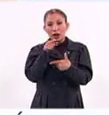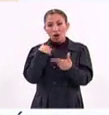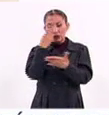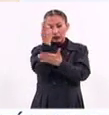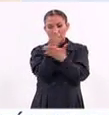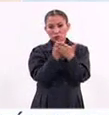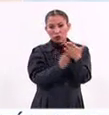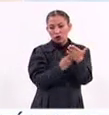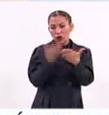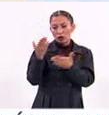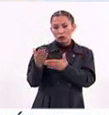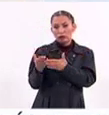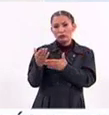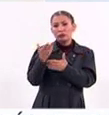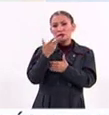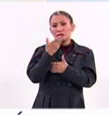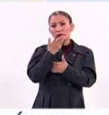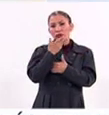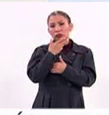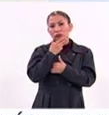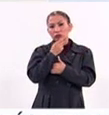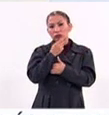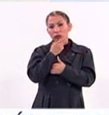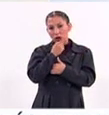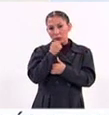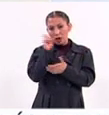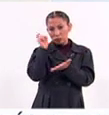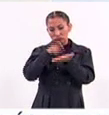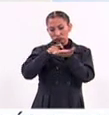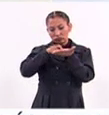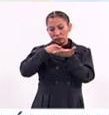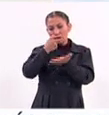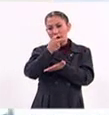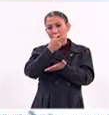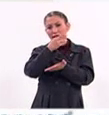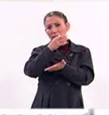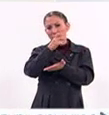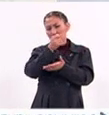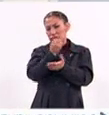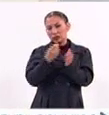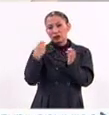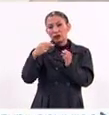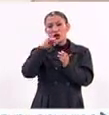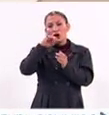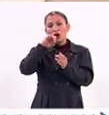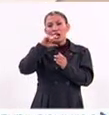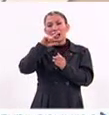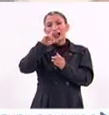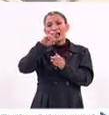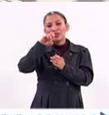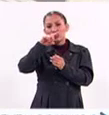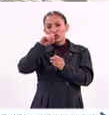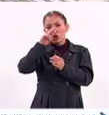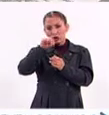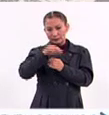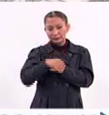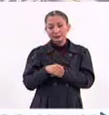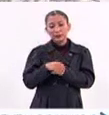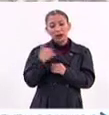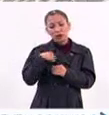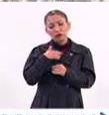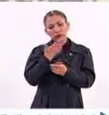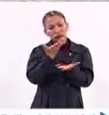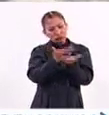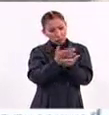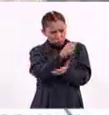las ilustraciones de un grabador muy conocido que se llama Joel Rendón. Y nosotros